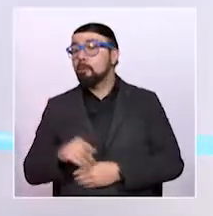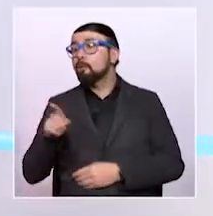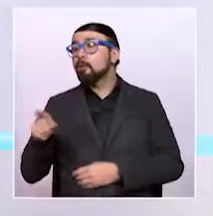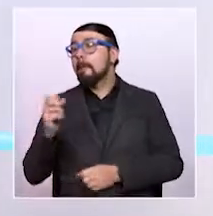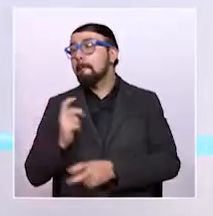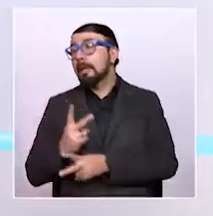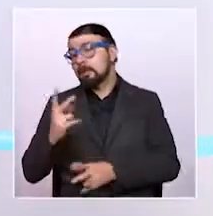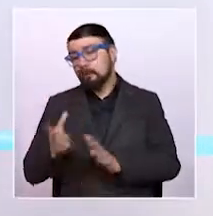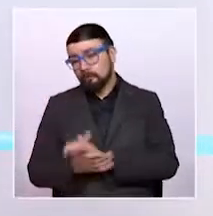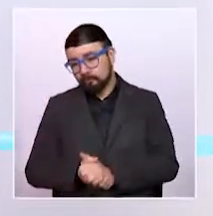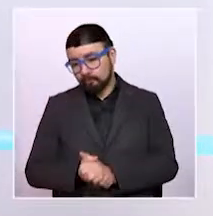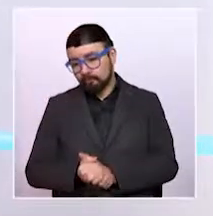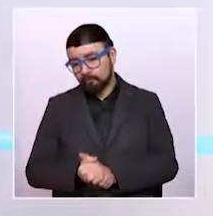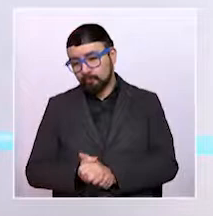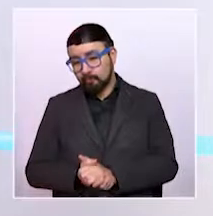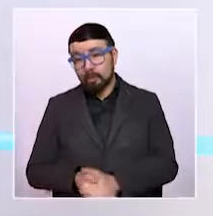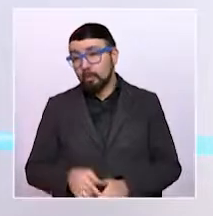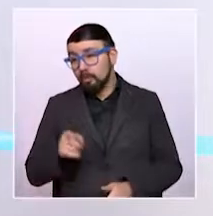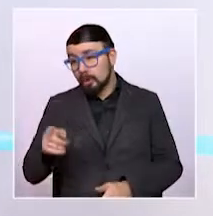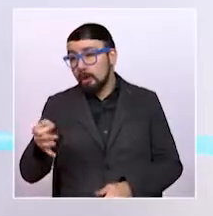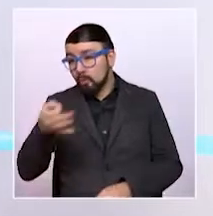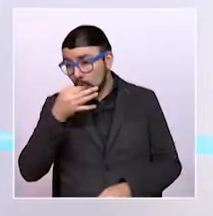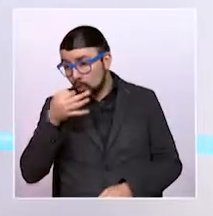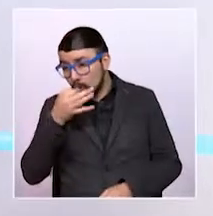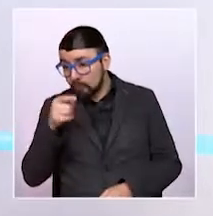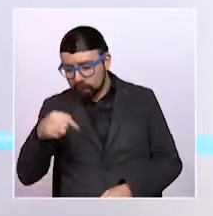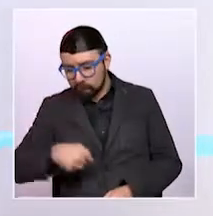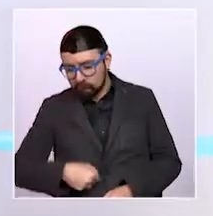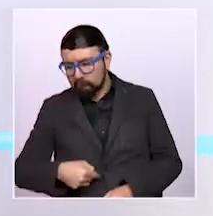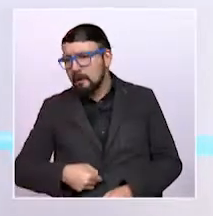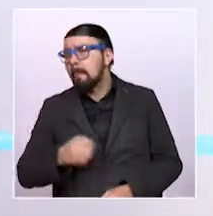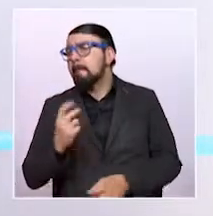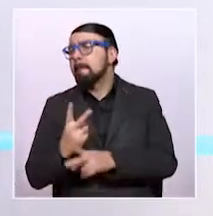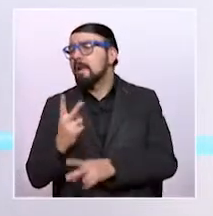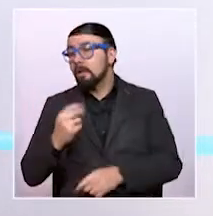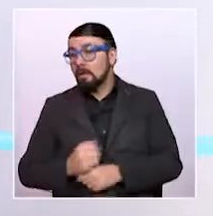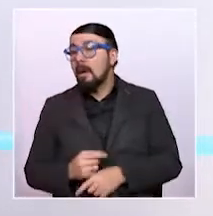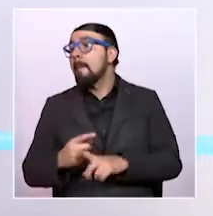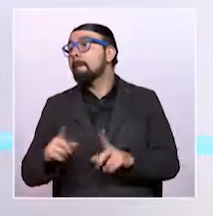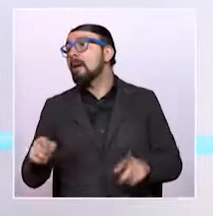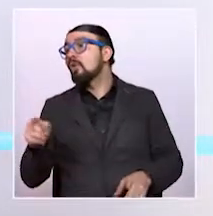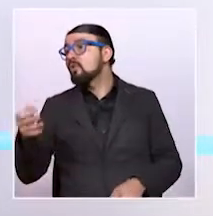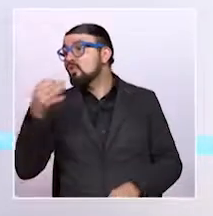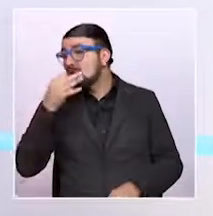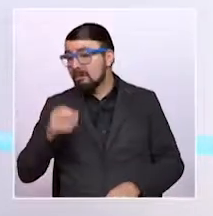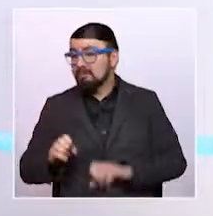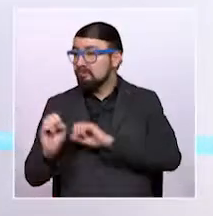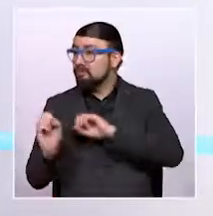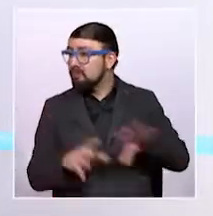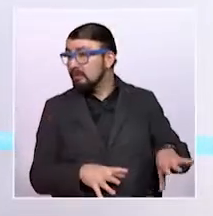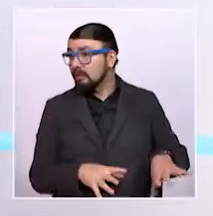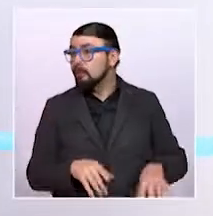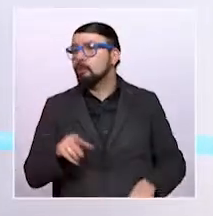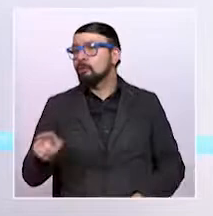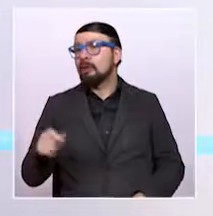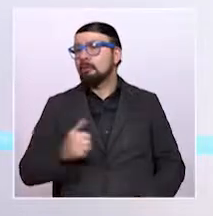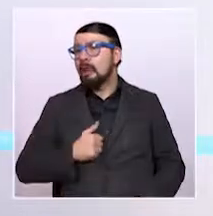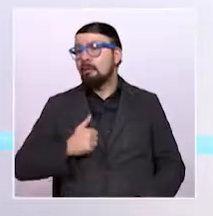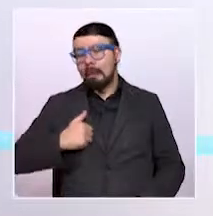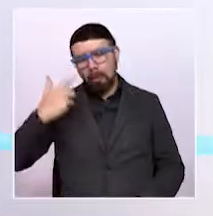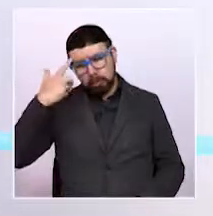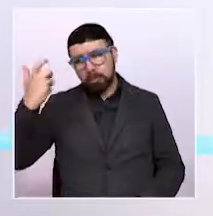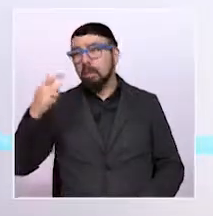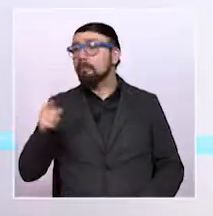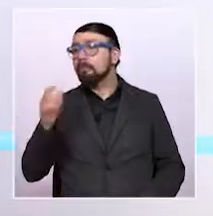usted tiene riesgo con el medicamento que está tomando pero si le suspende el medicamento la señora se me suicida y yo